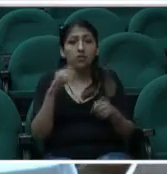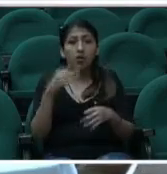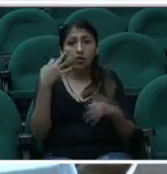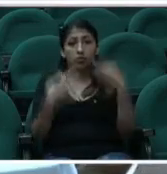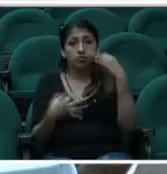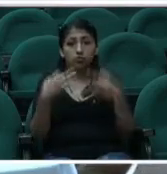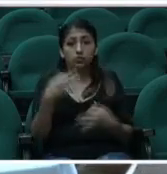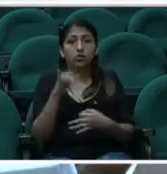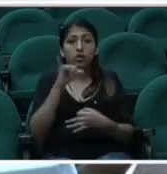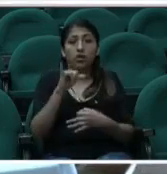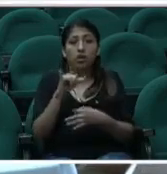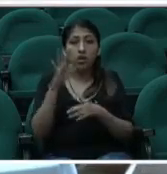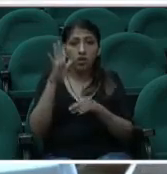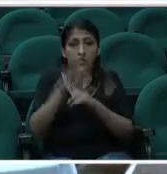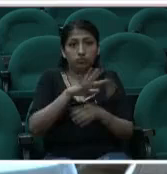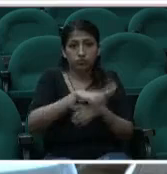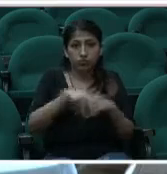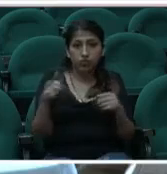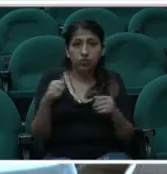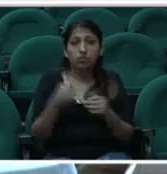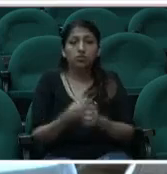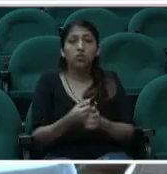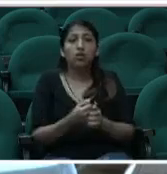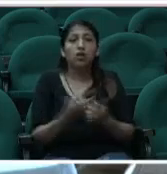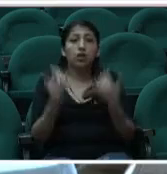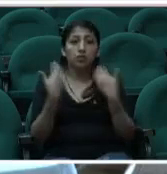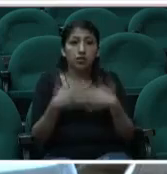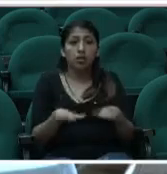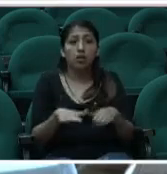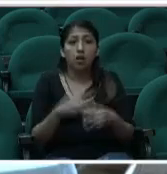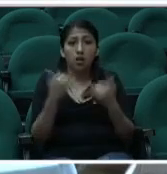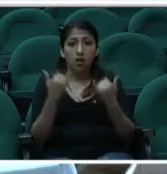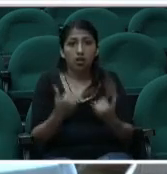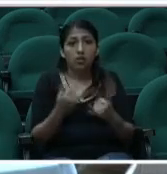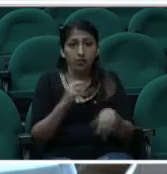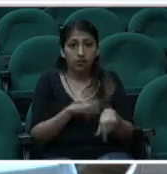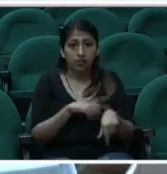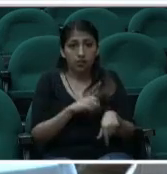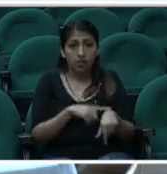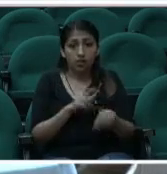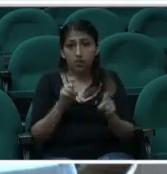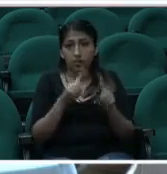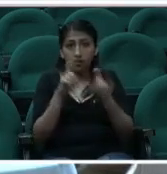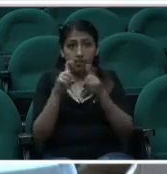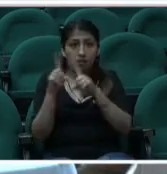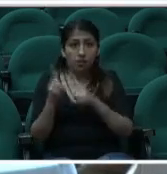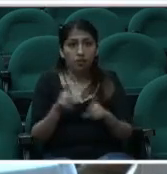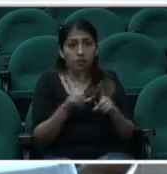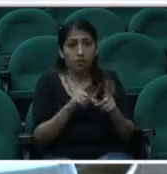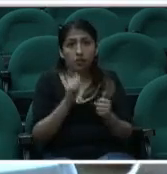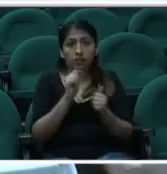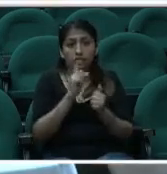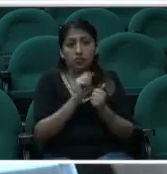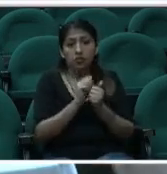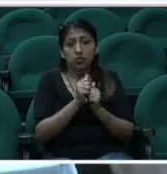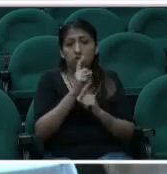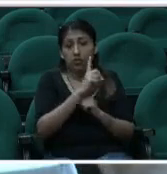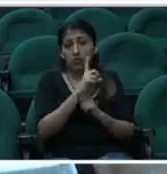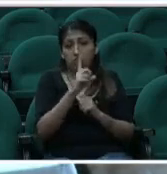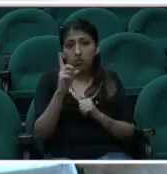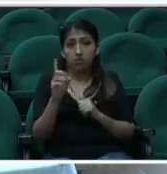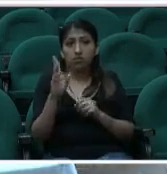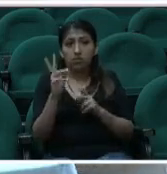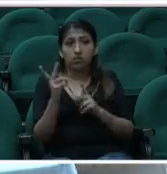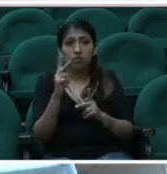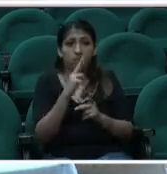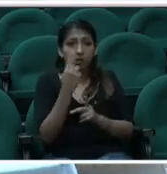y corrupción y bueno se viene ya en esta parte del tiempo de preguntas entre los spe entre las